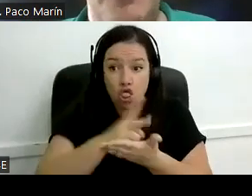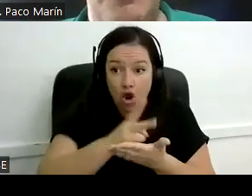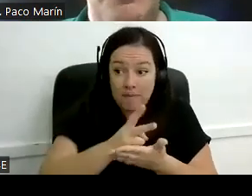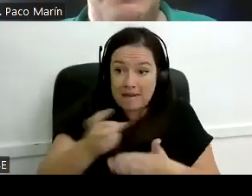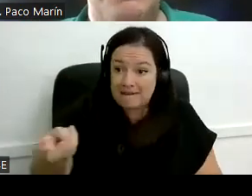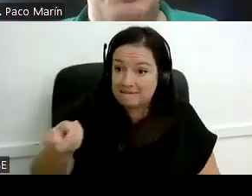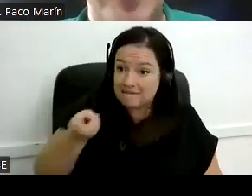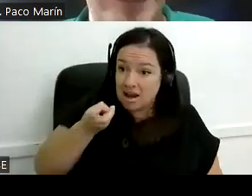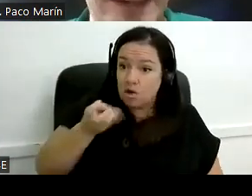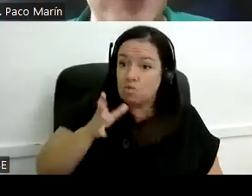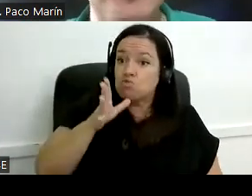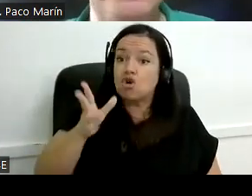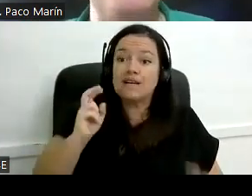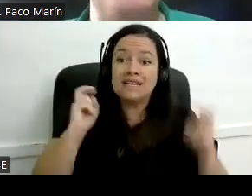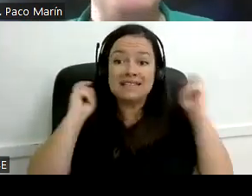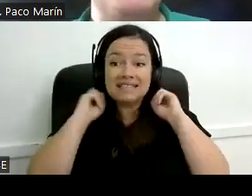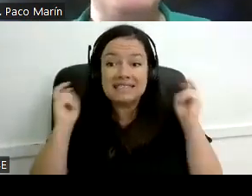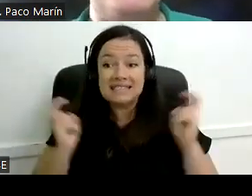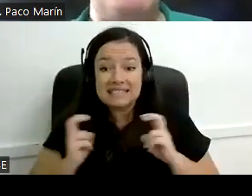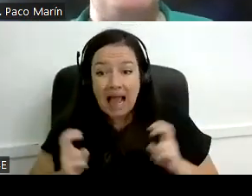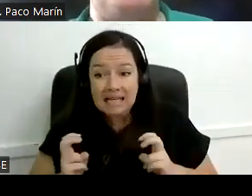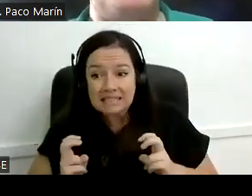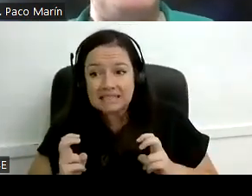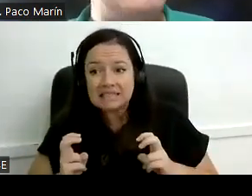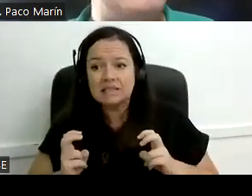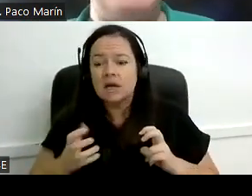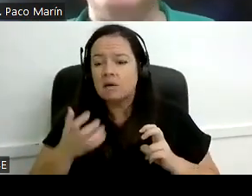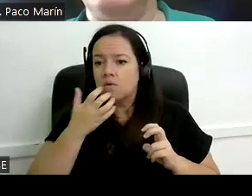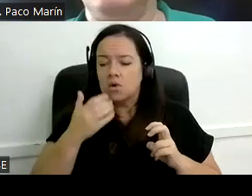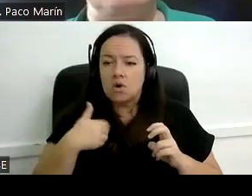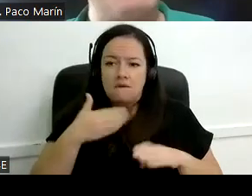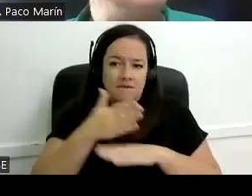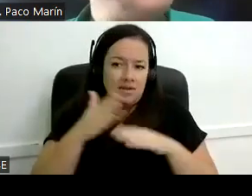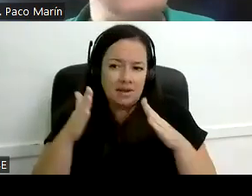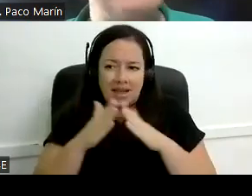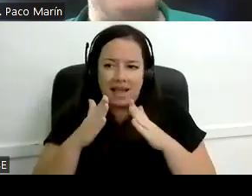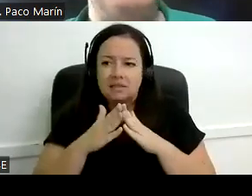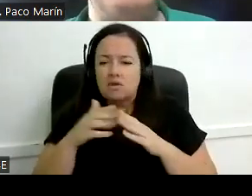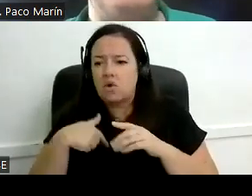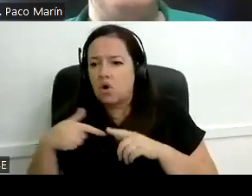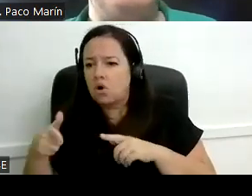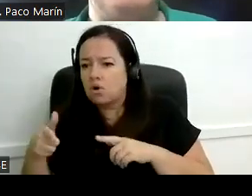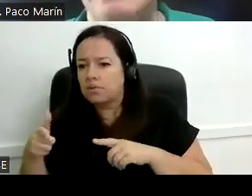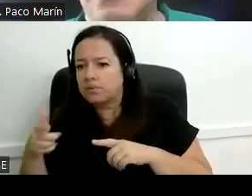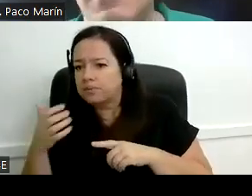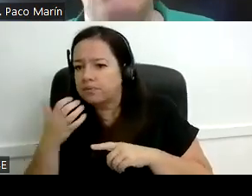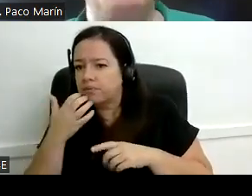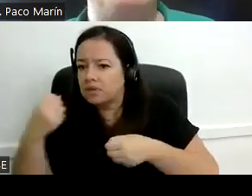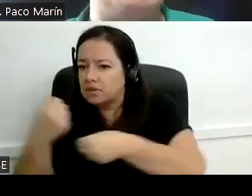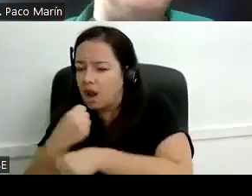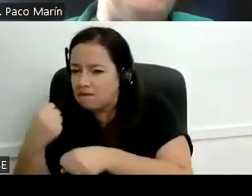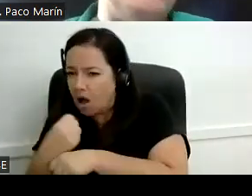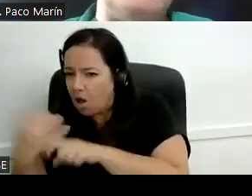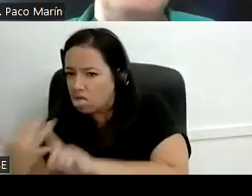el estrés, es decir, llegamos a casa traemos problemas del trabajo,